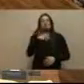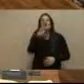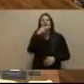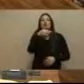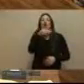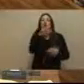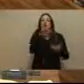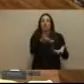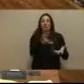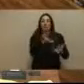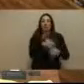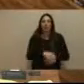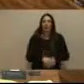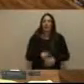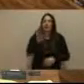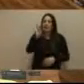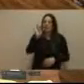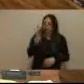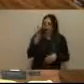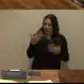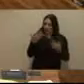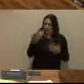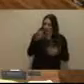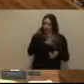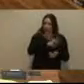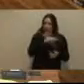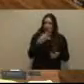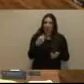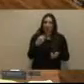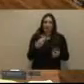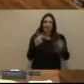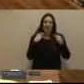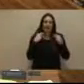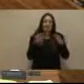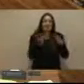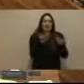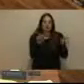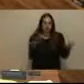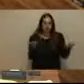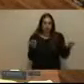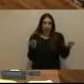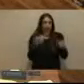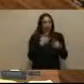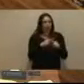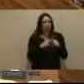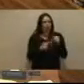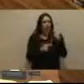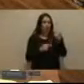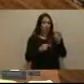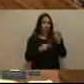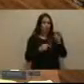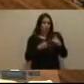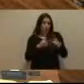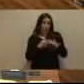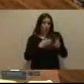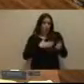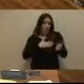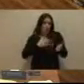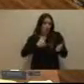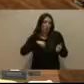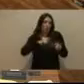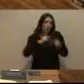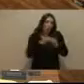Sí, muchas gracias, señor presidente. Señorías, hay dos cosas que este grupo parlamentario, que este grupo